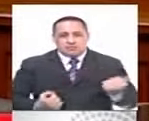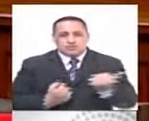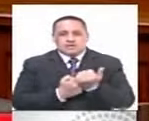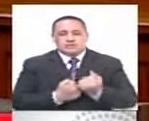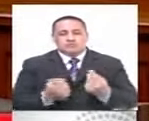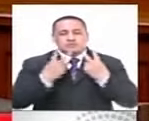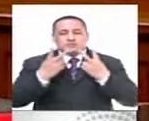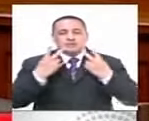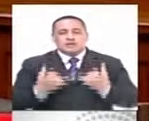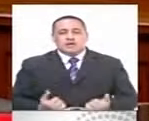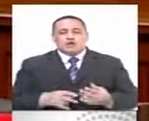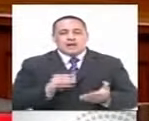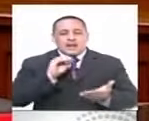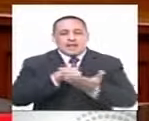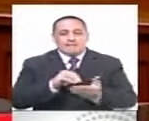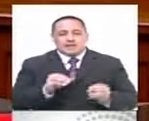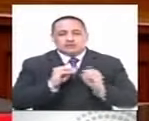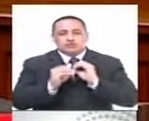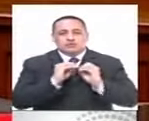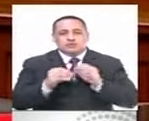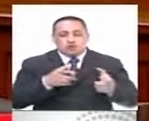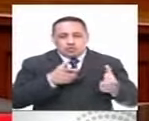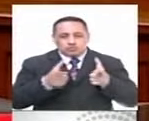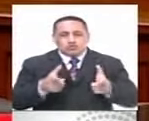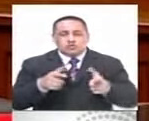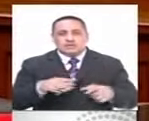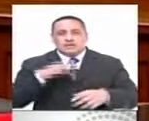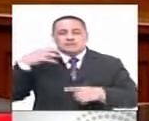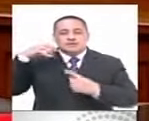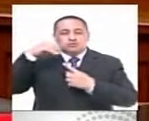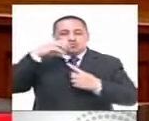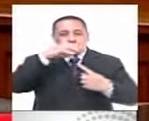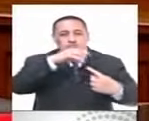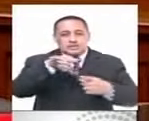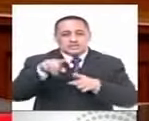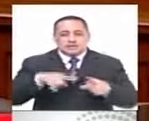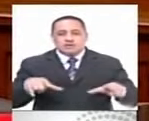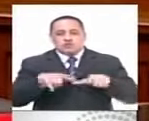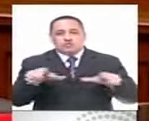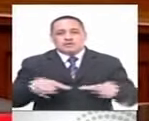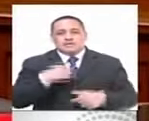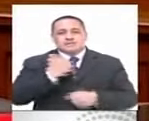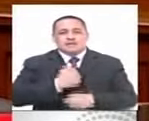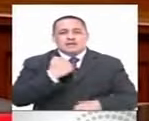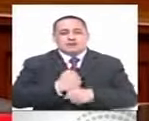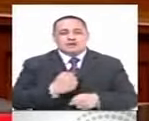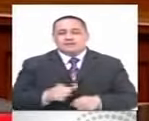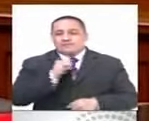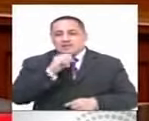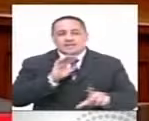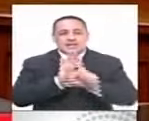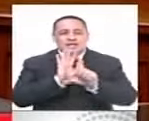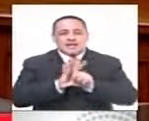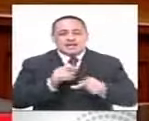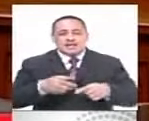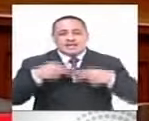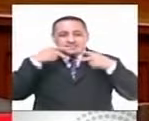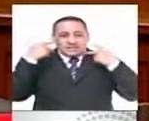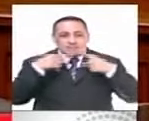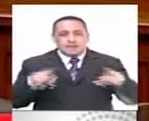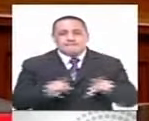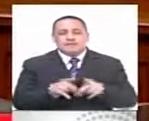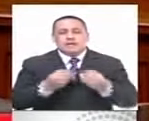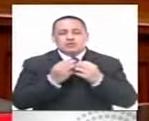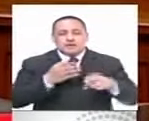la aplicación de monitoreos satelitales y remotos de actividades ilícitas en la Amazonía para